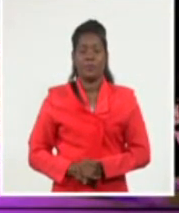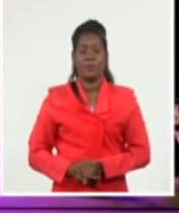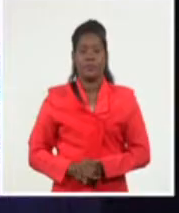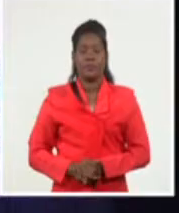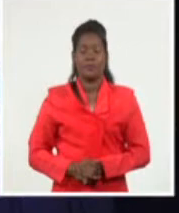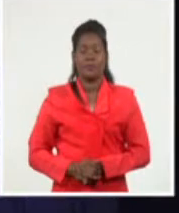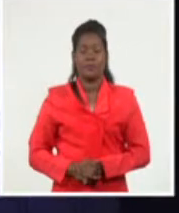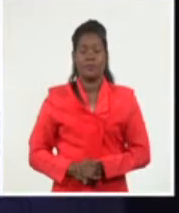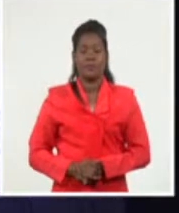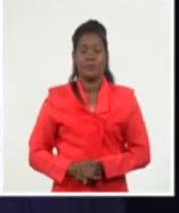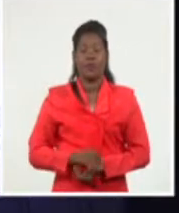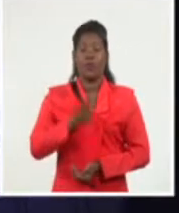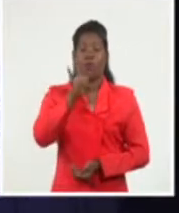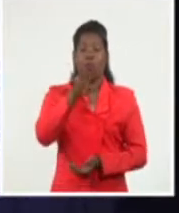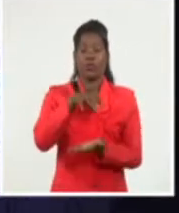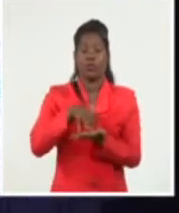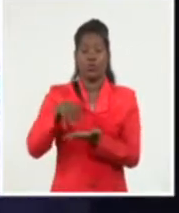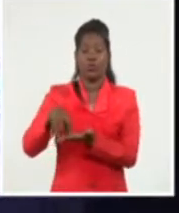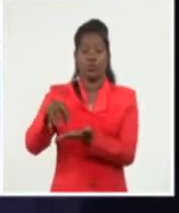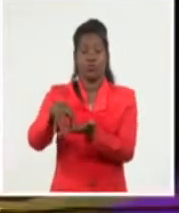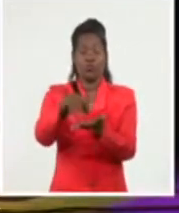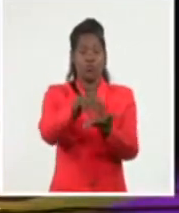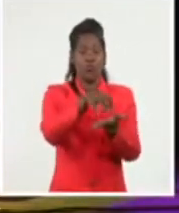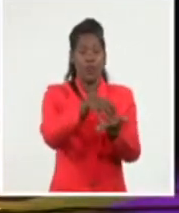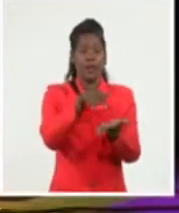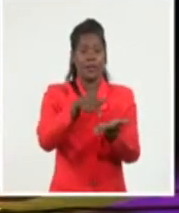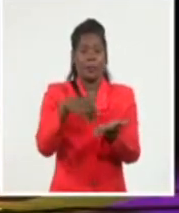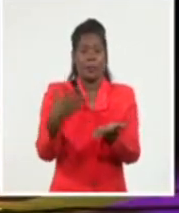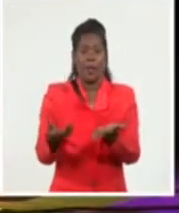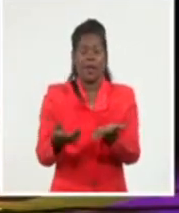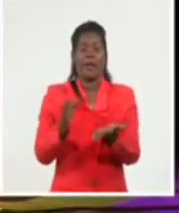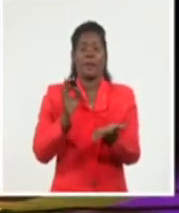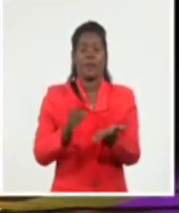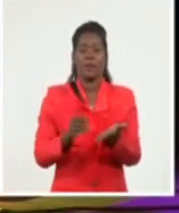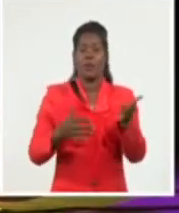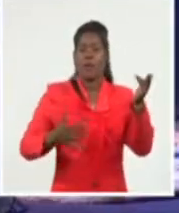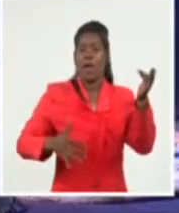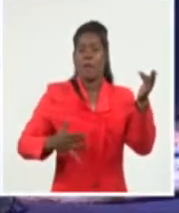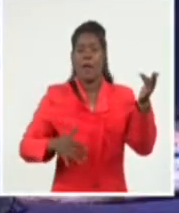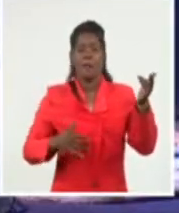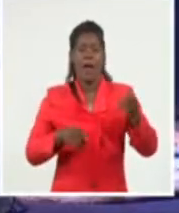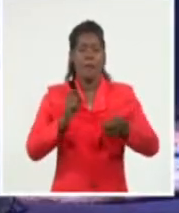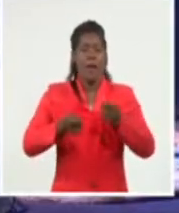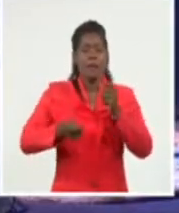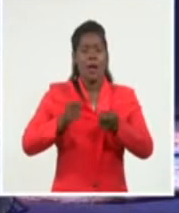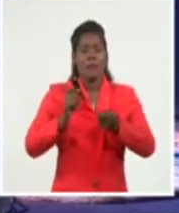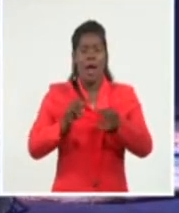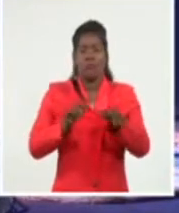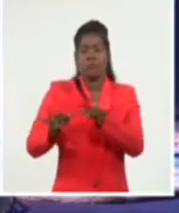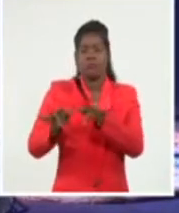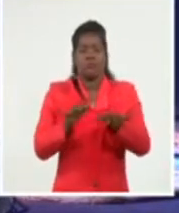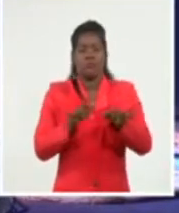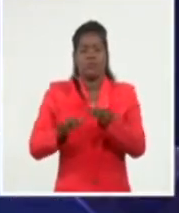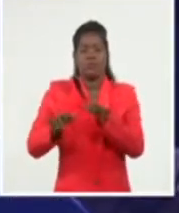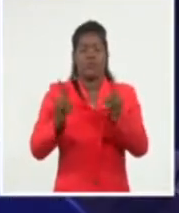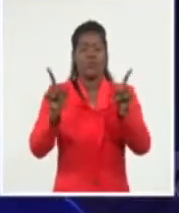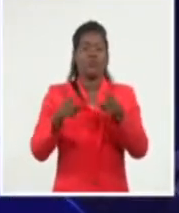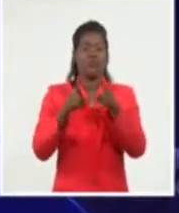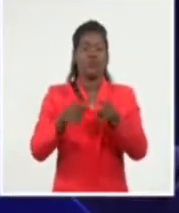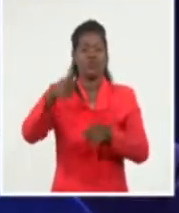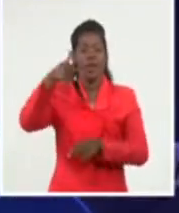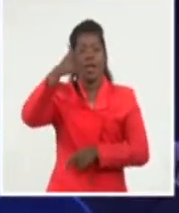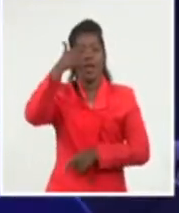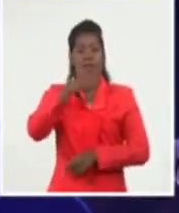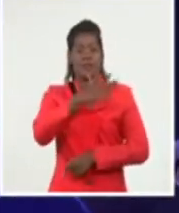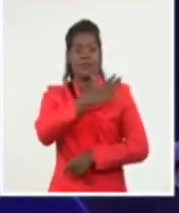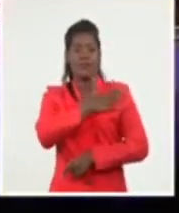Solo 4 escenarios han sido suficientes para que el Jazz Plaza pudiera desarrollarse con todo éxito. Las salas Covarrubia y Avellaneda del